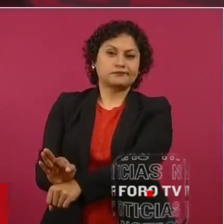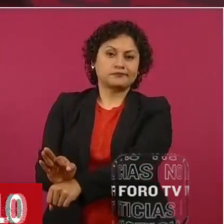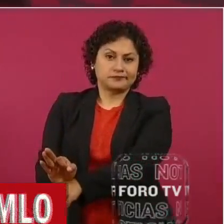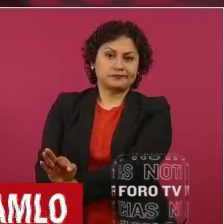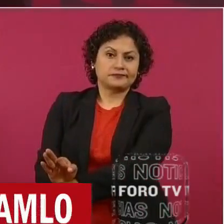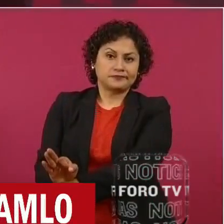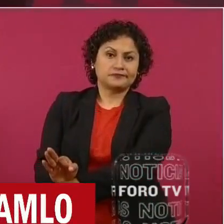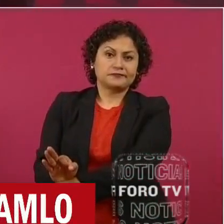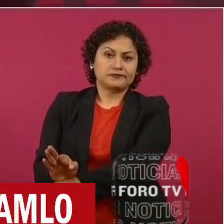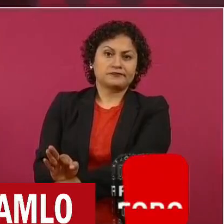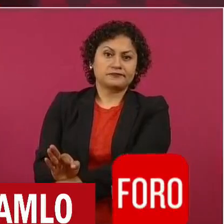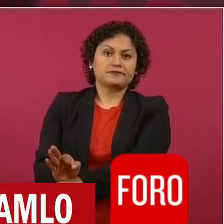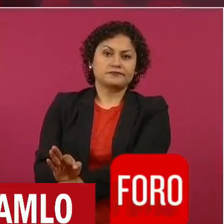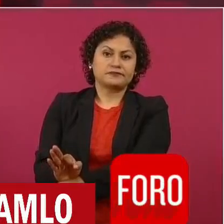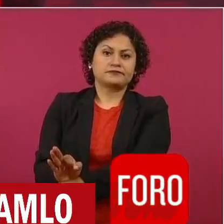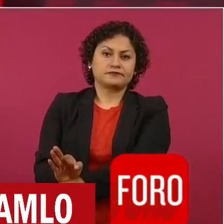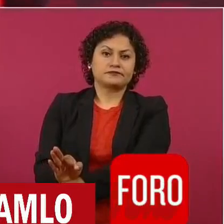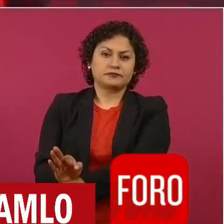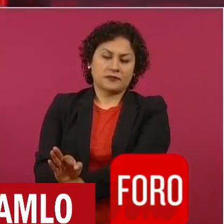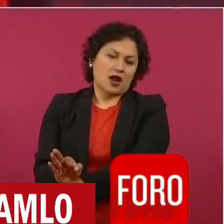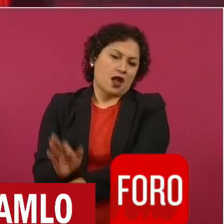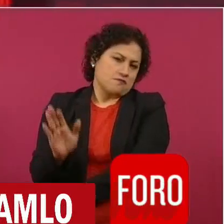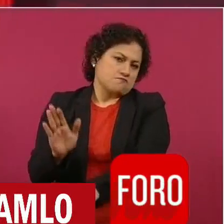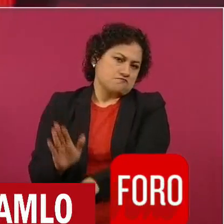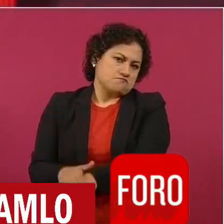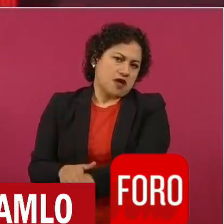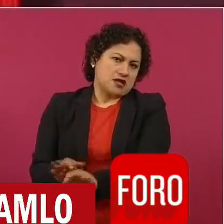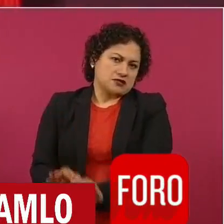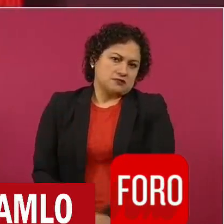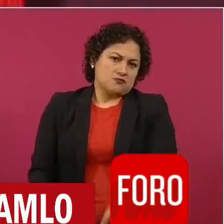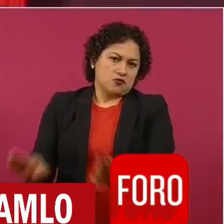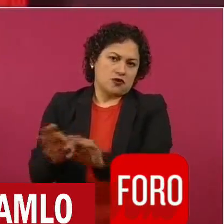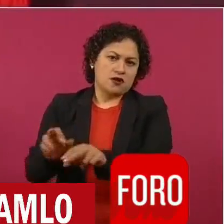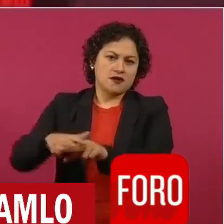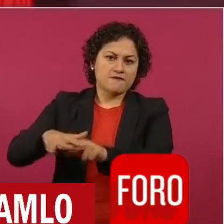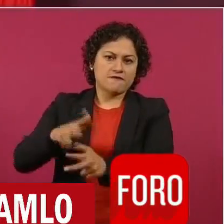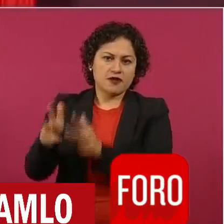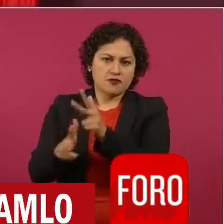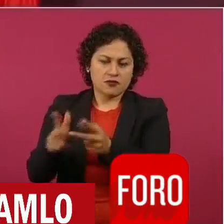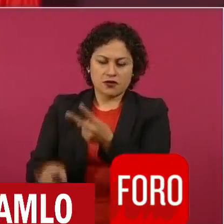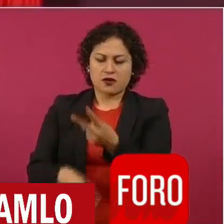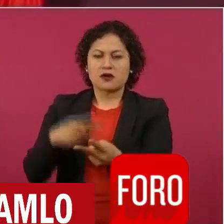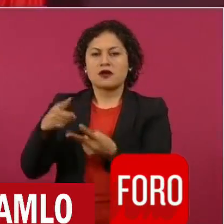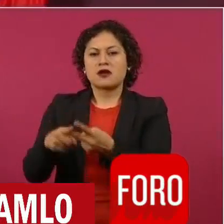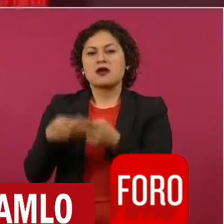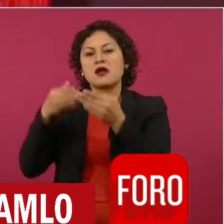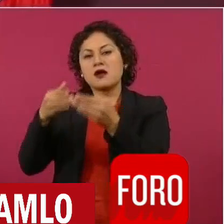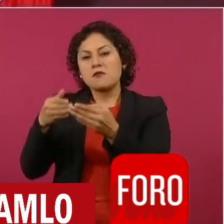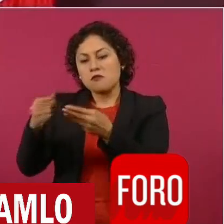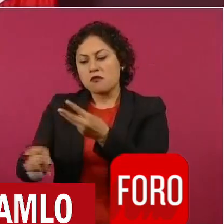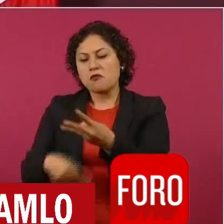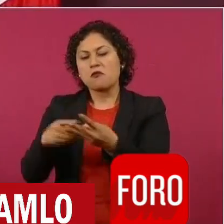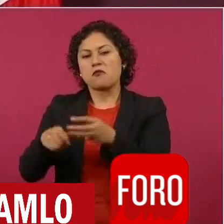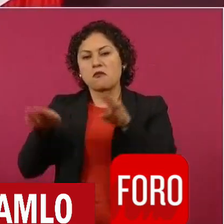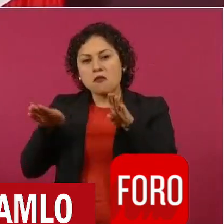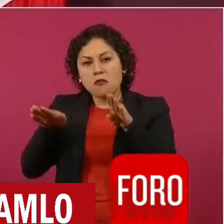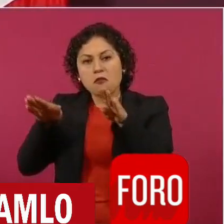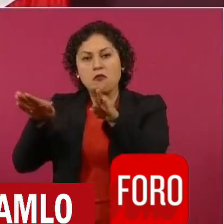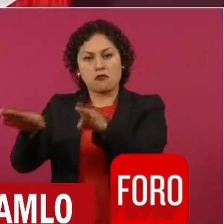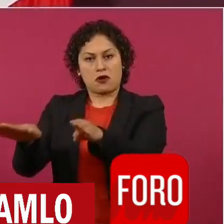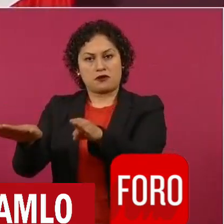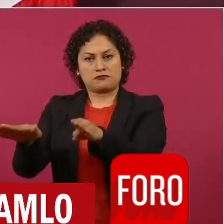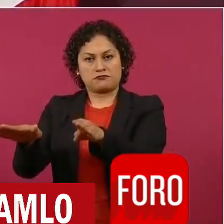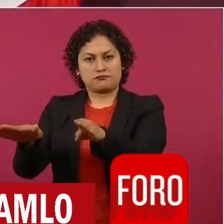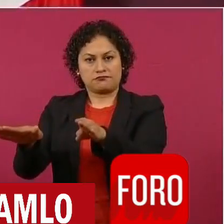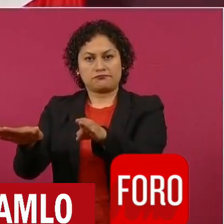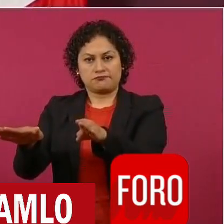de seguridad nacional y de interés público. El mandatario dijo que los contratos de estas obras son supervisados por la Auditoría Superior de la Federación y que no hay